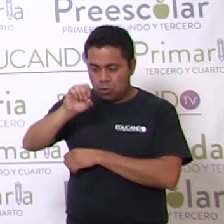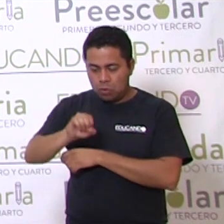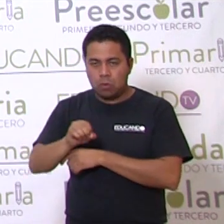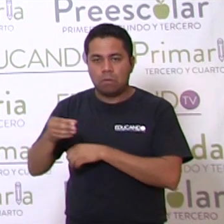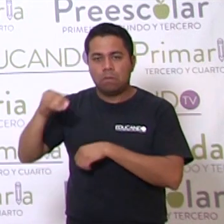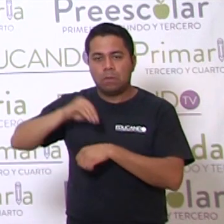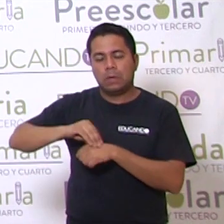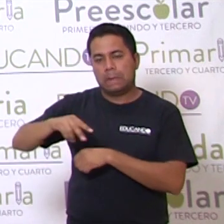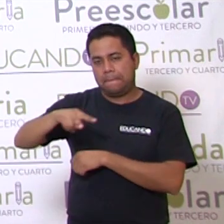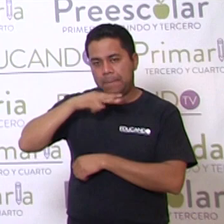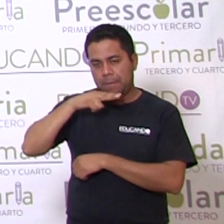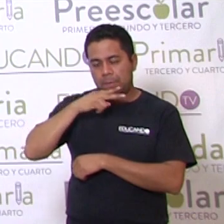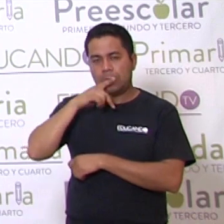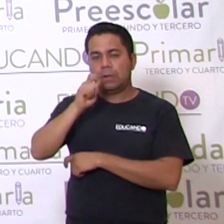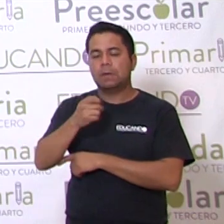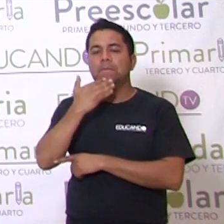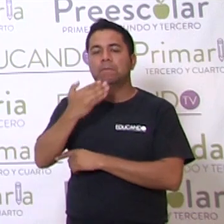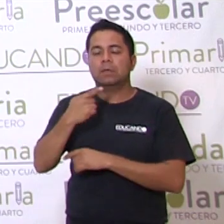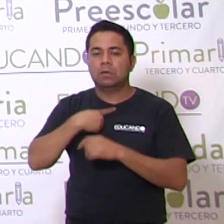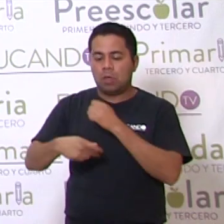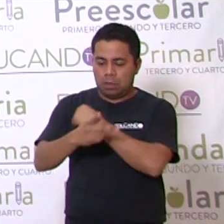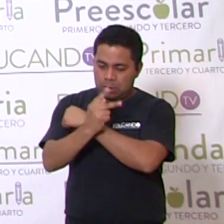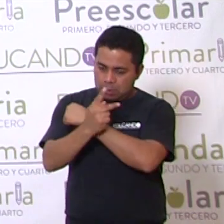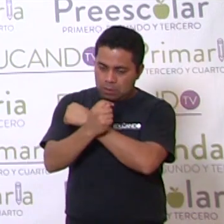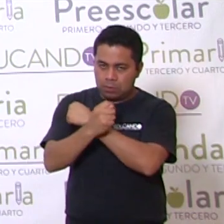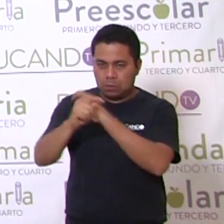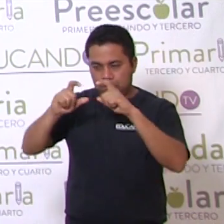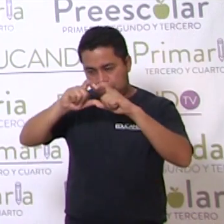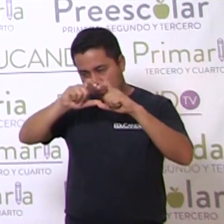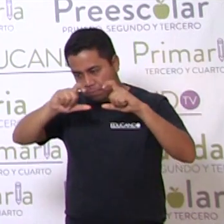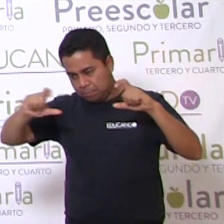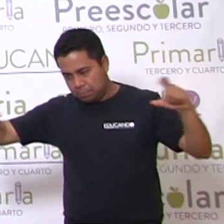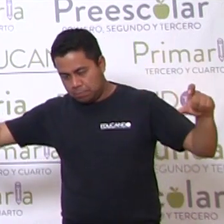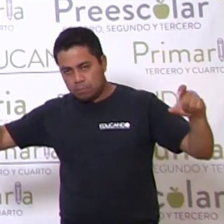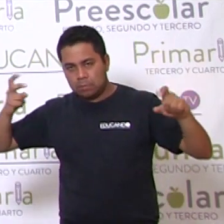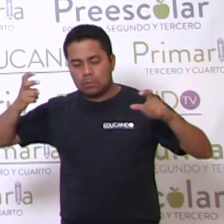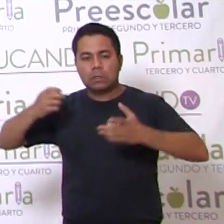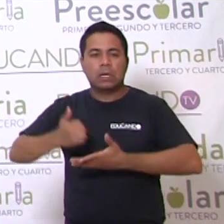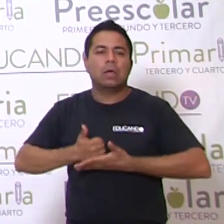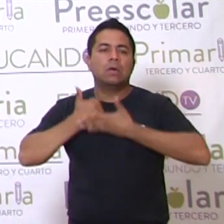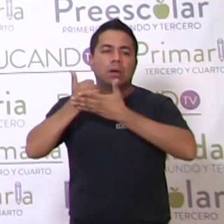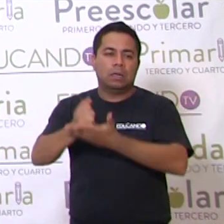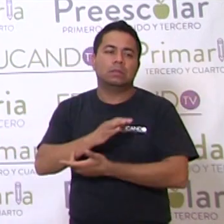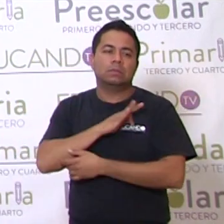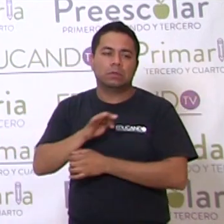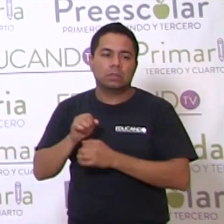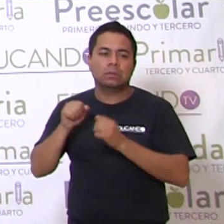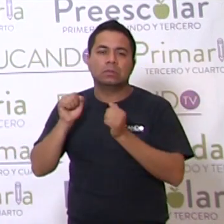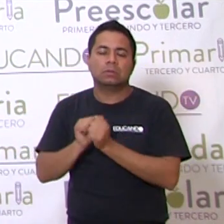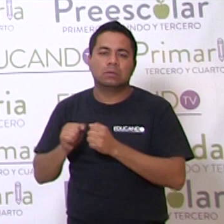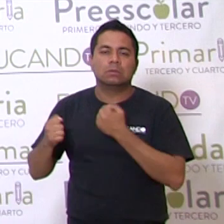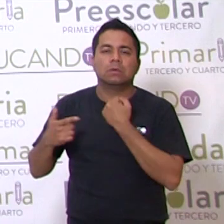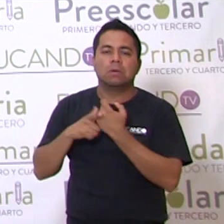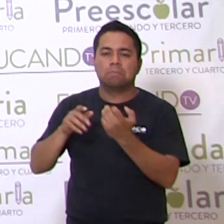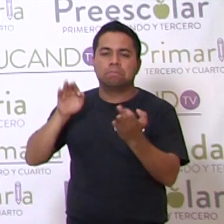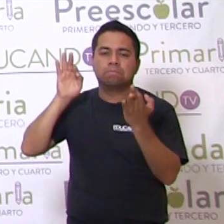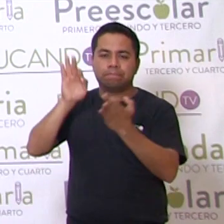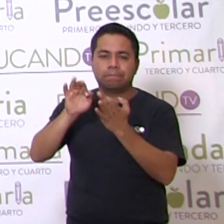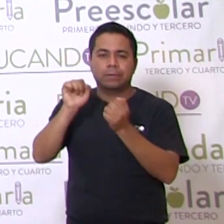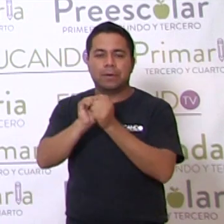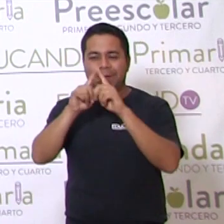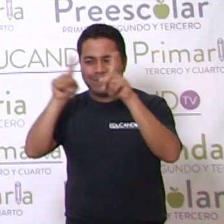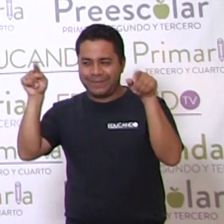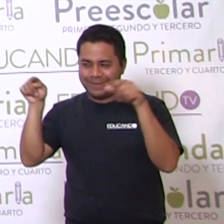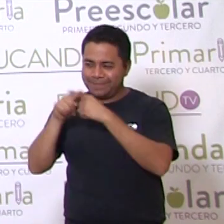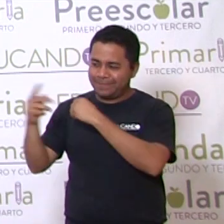verbo. ¿Bien? Vamos a ponerlo en pantalla, lo cual te va a permitir tener un poquito más de acercamiento con nuestra